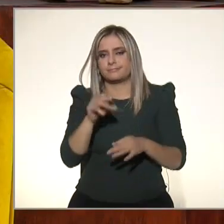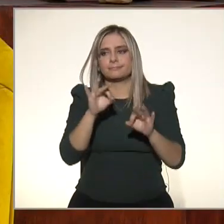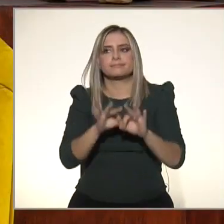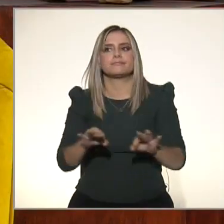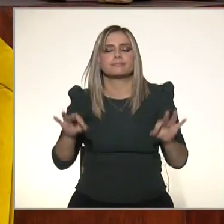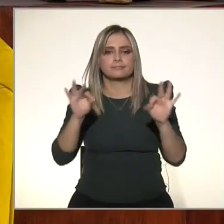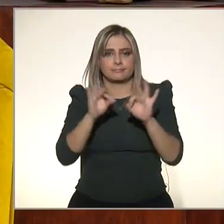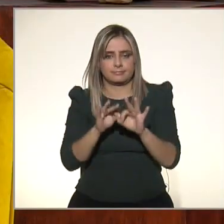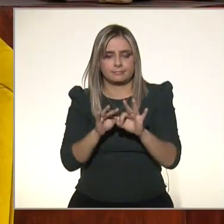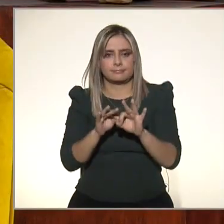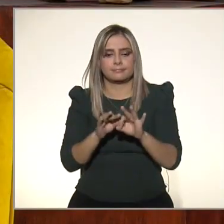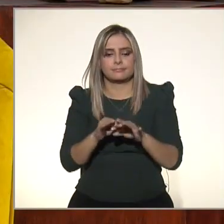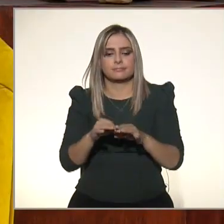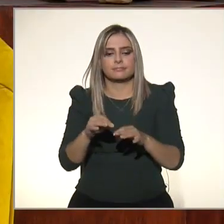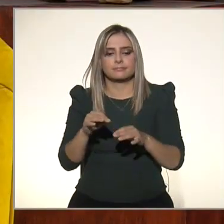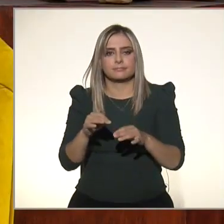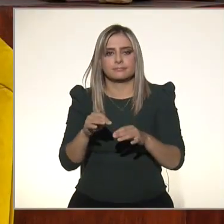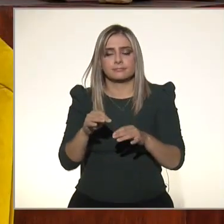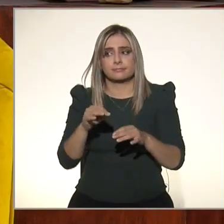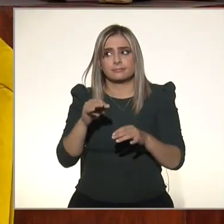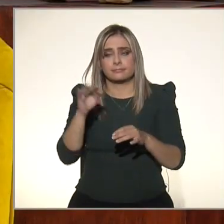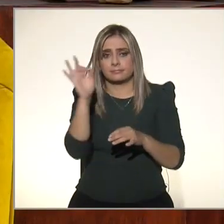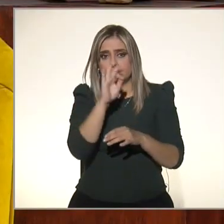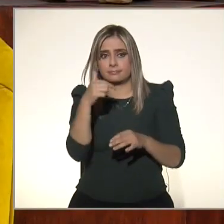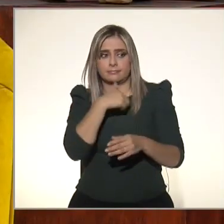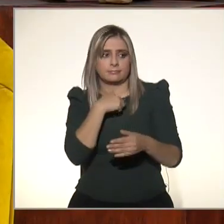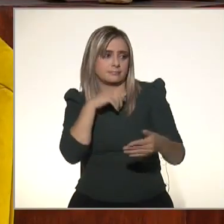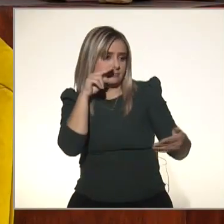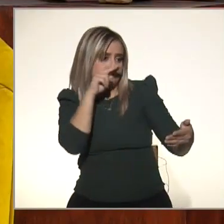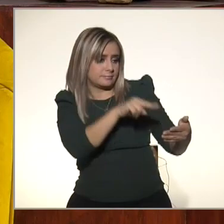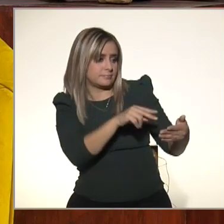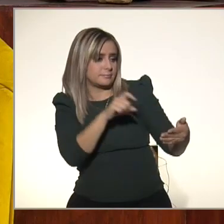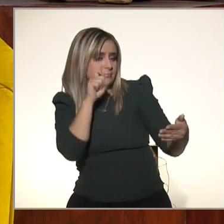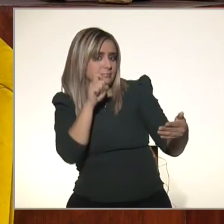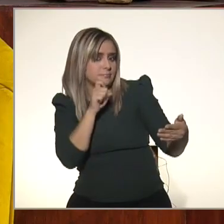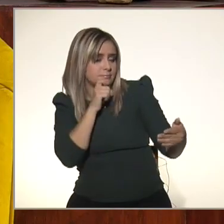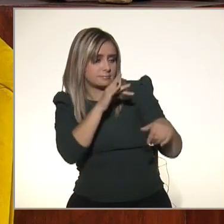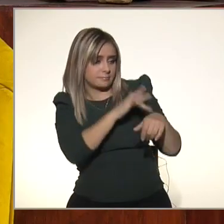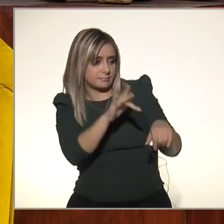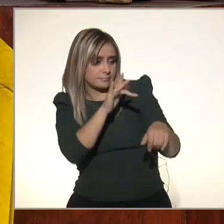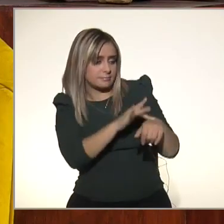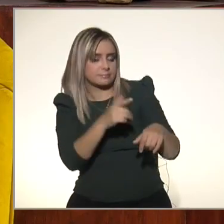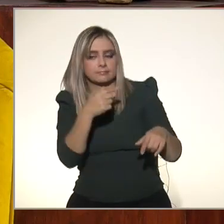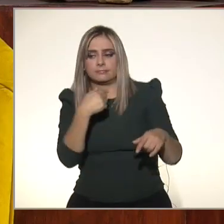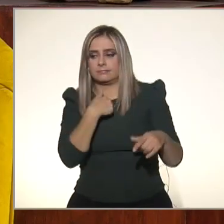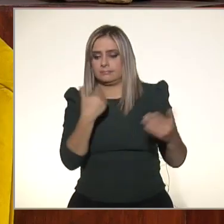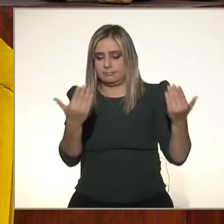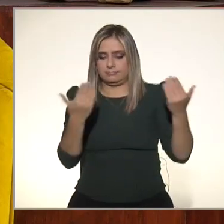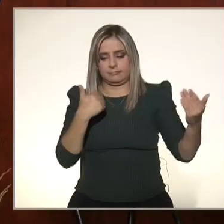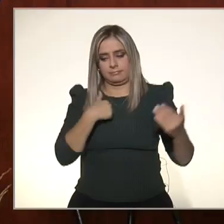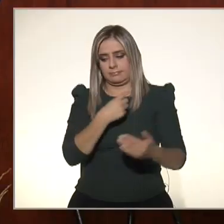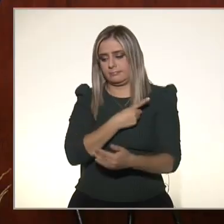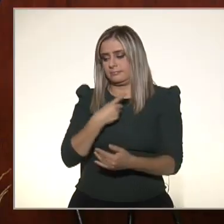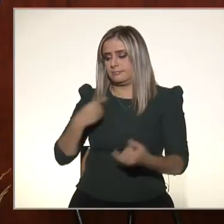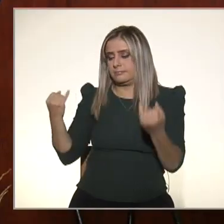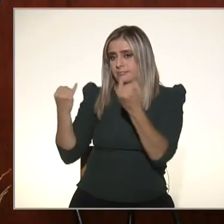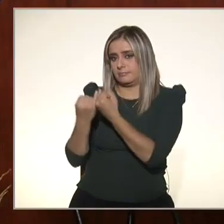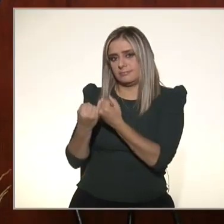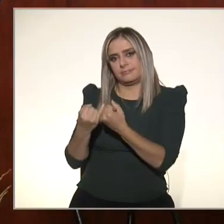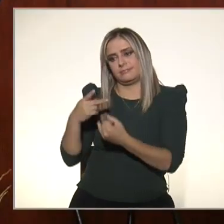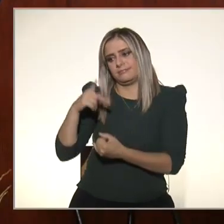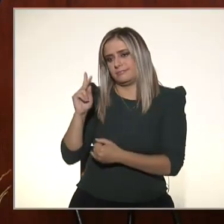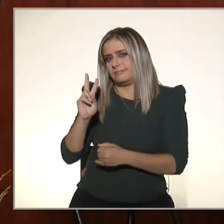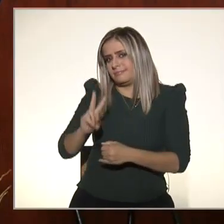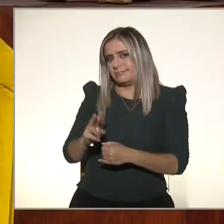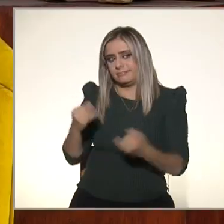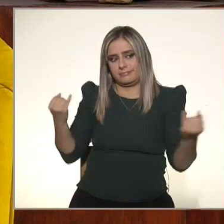decirlo también. Digo, si ese va a ser el punto de comparación de las personas, hay que saber que la pornografía está hecha con trucos también para que